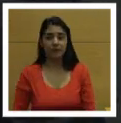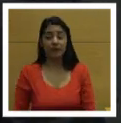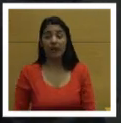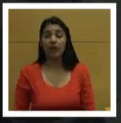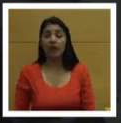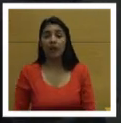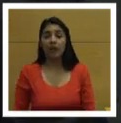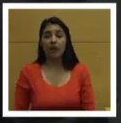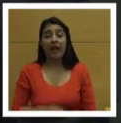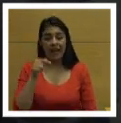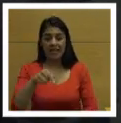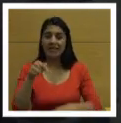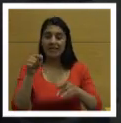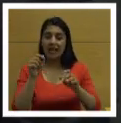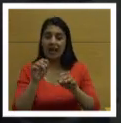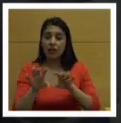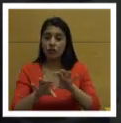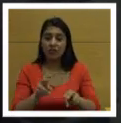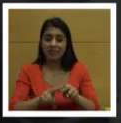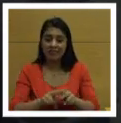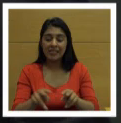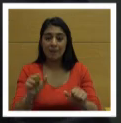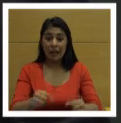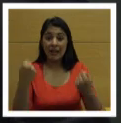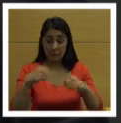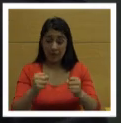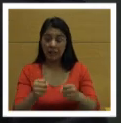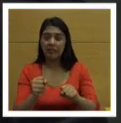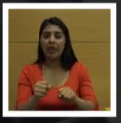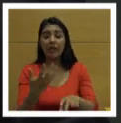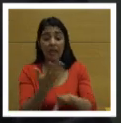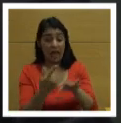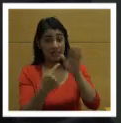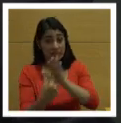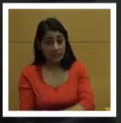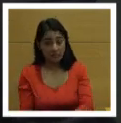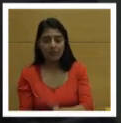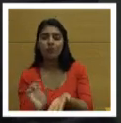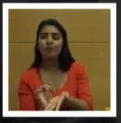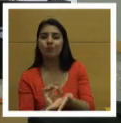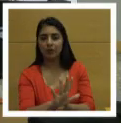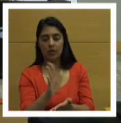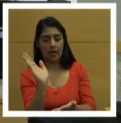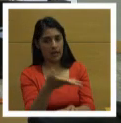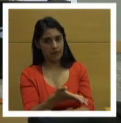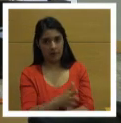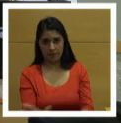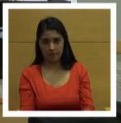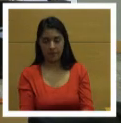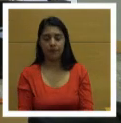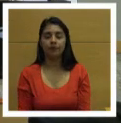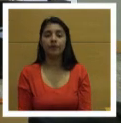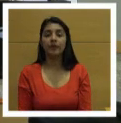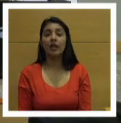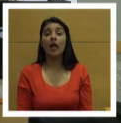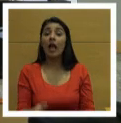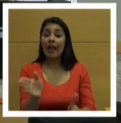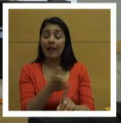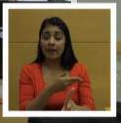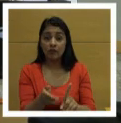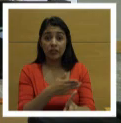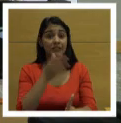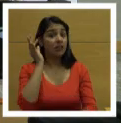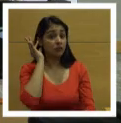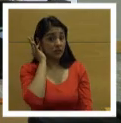eliminando aquellas prácticas que produzcan un resultado de discriminación hacia ellas. La violencia contra